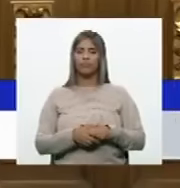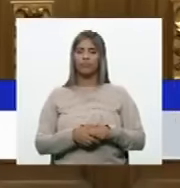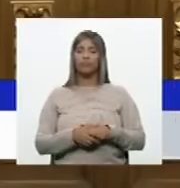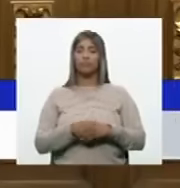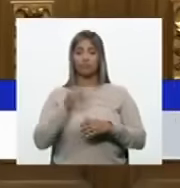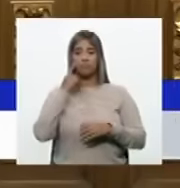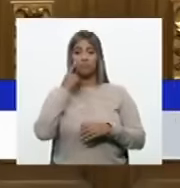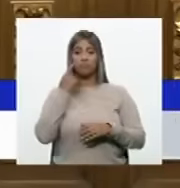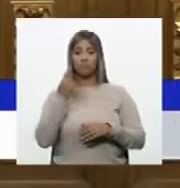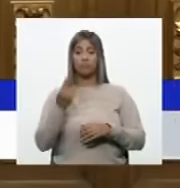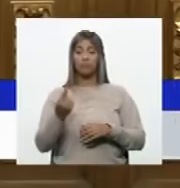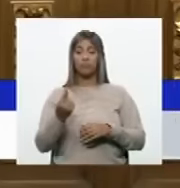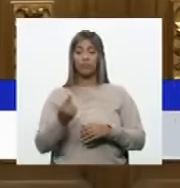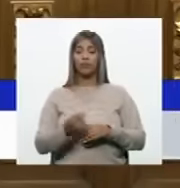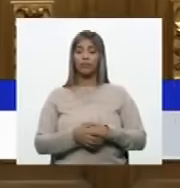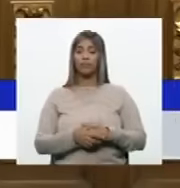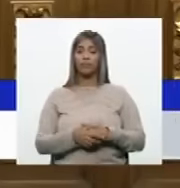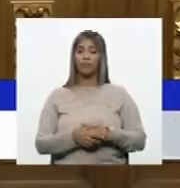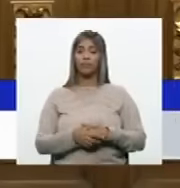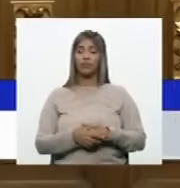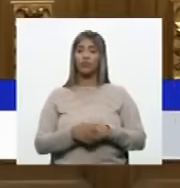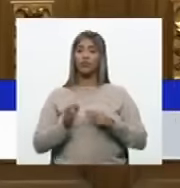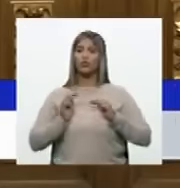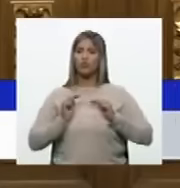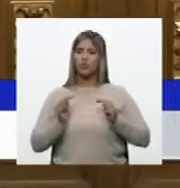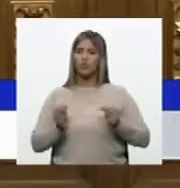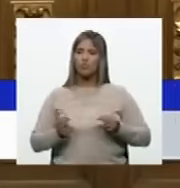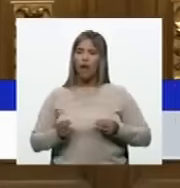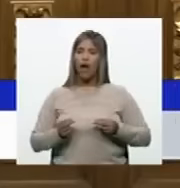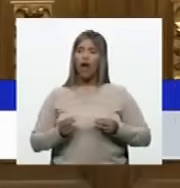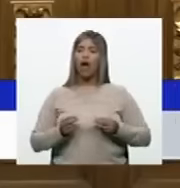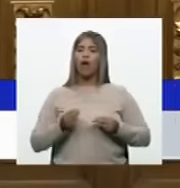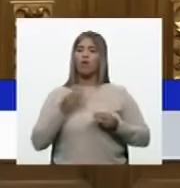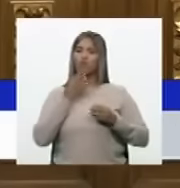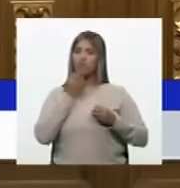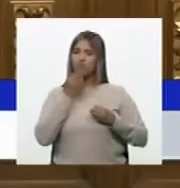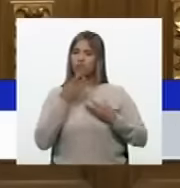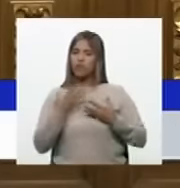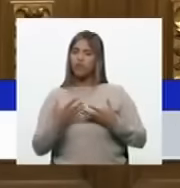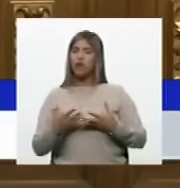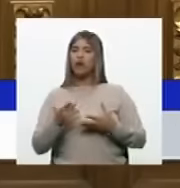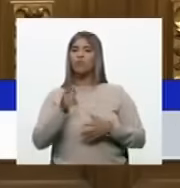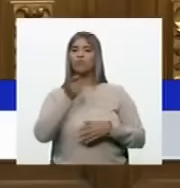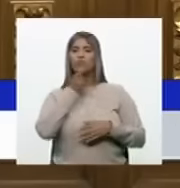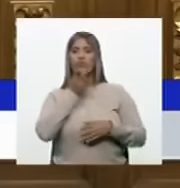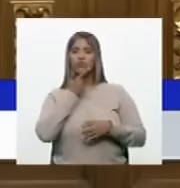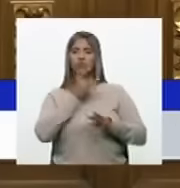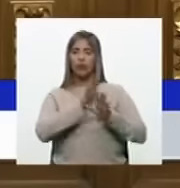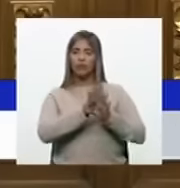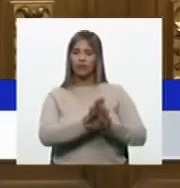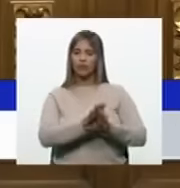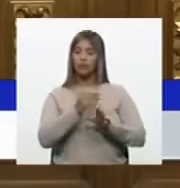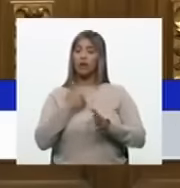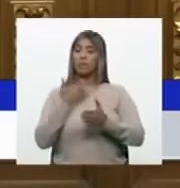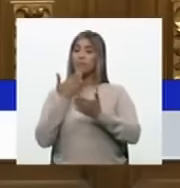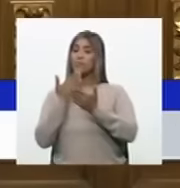Fíjense lo humano, lo sublime, lo hermoso de eso. Le